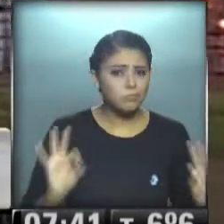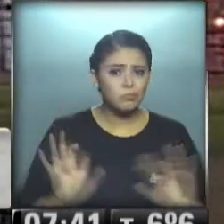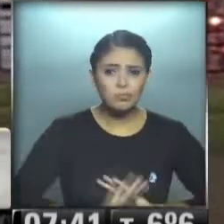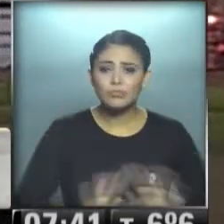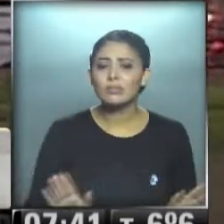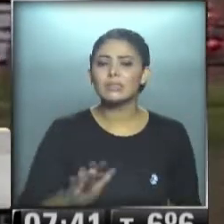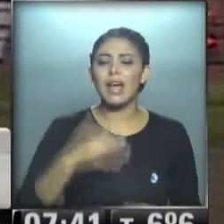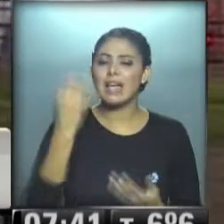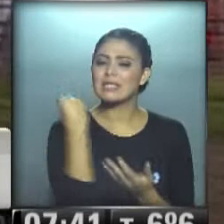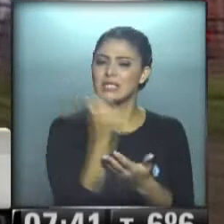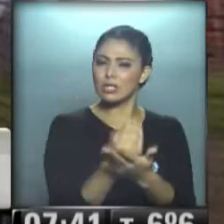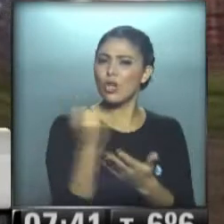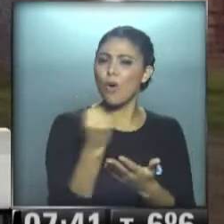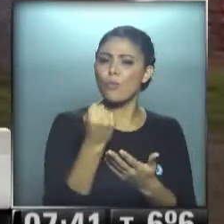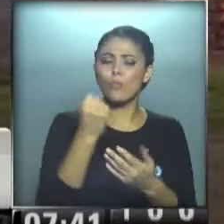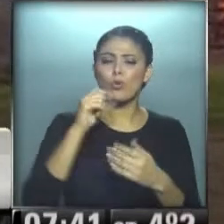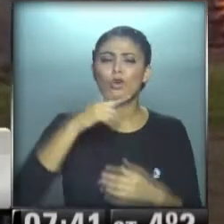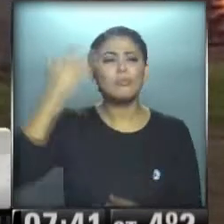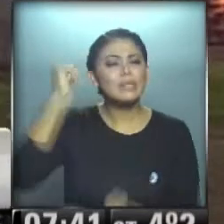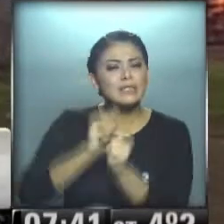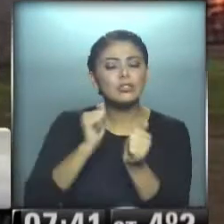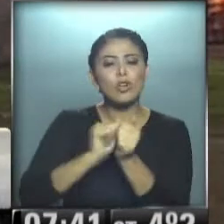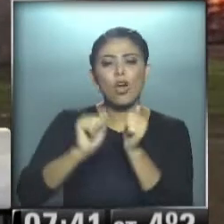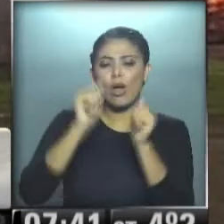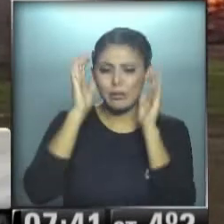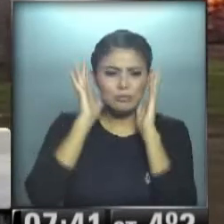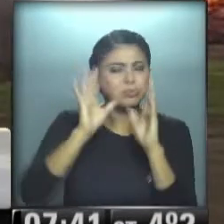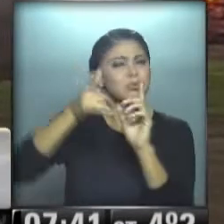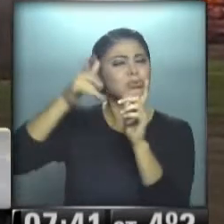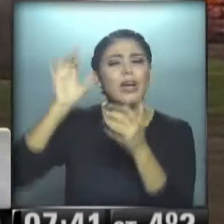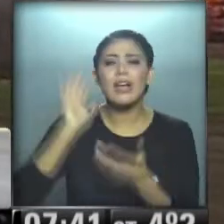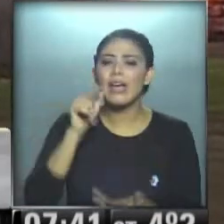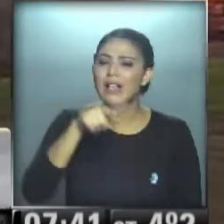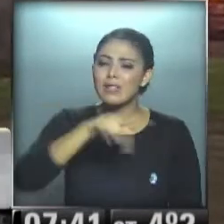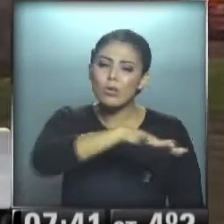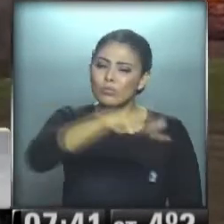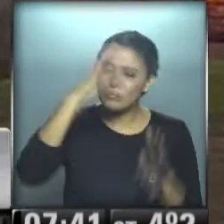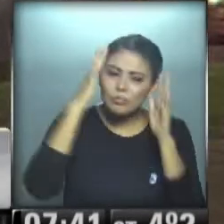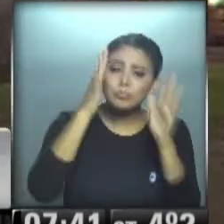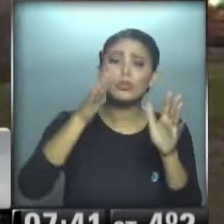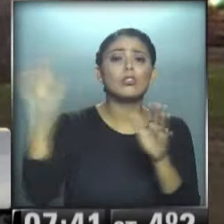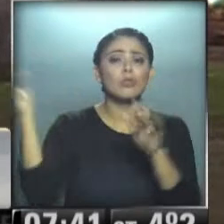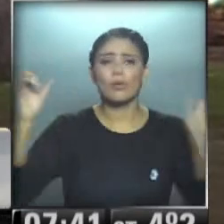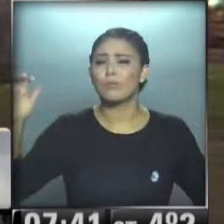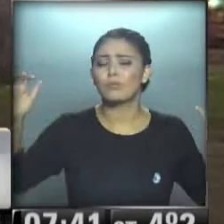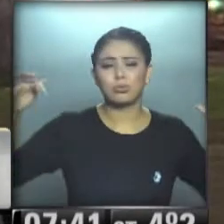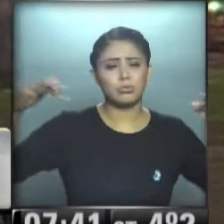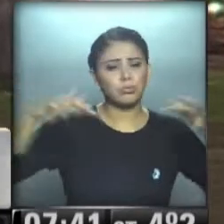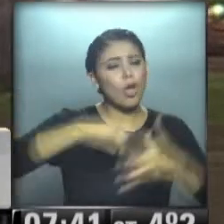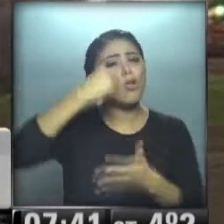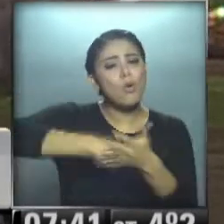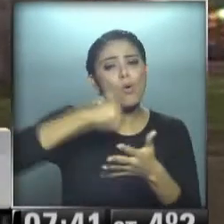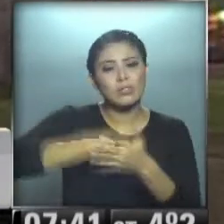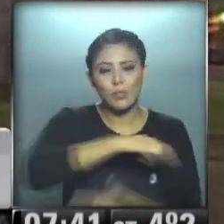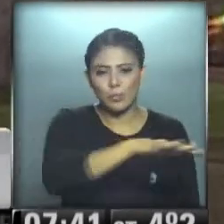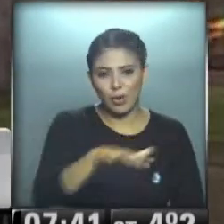lo tiene simbólicamente lo tiene por historia por trayectoria en sí misma por ser el eco de resonancia de todas las luchas de los